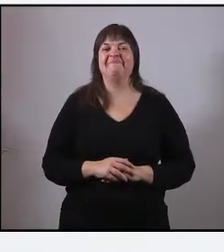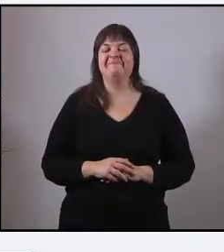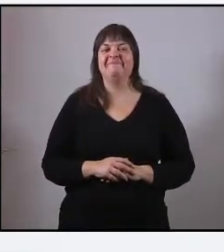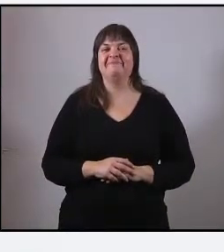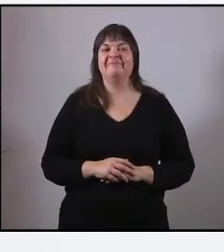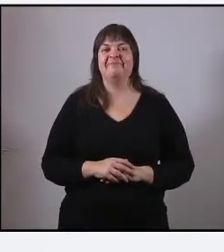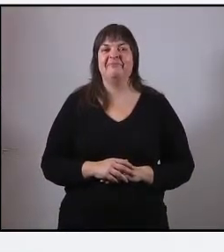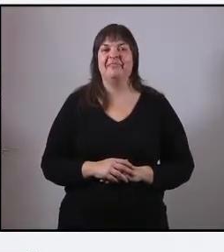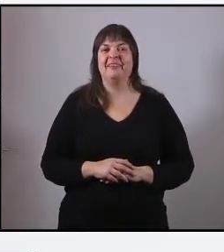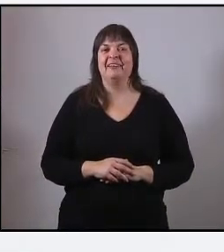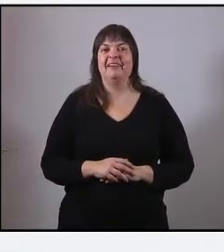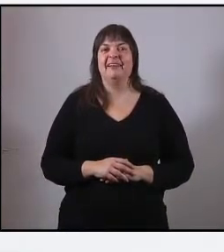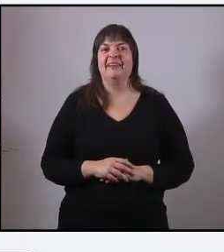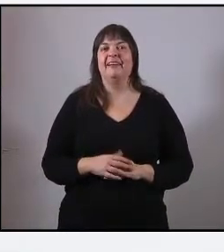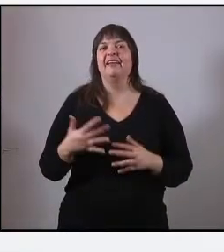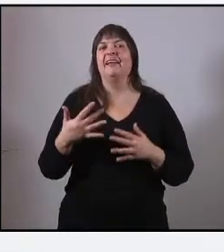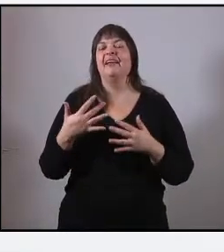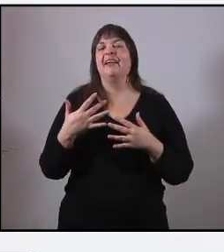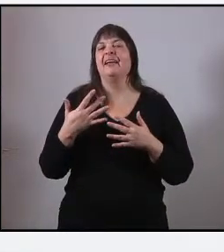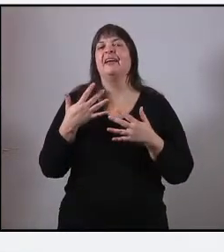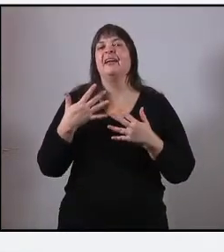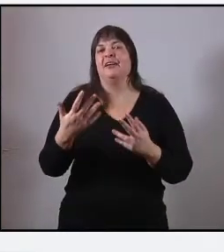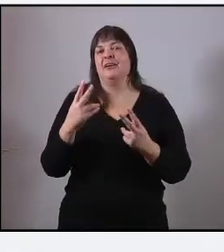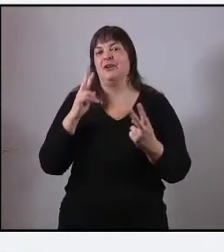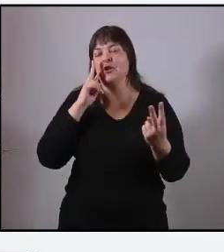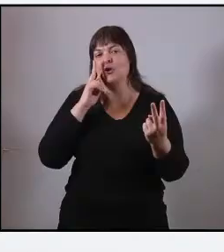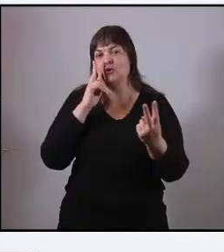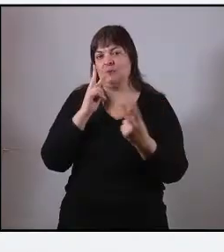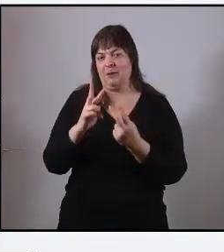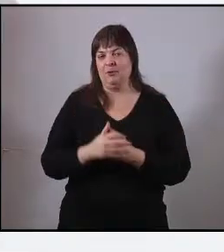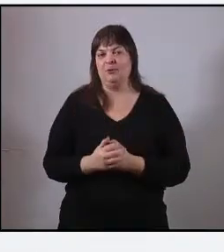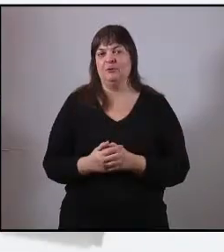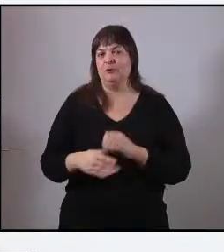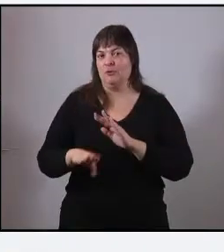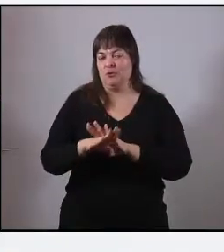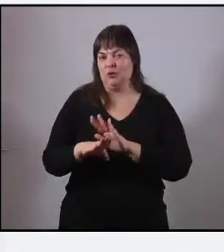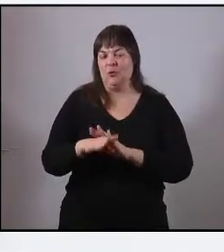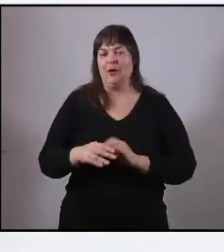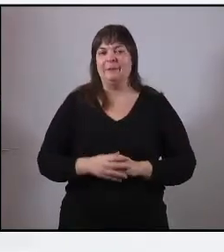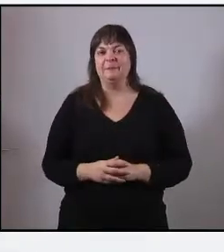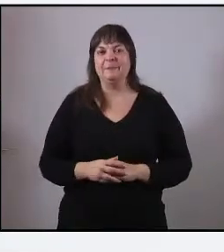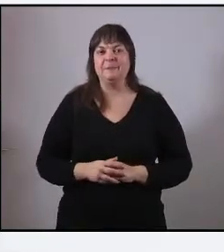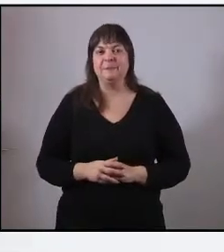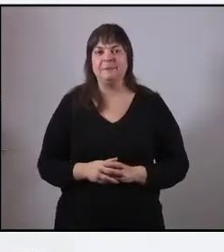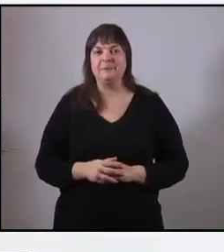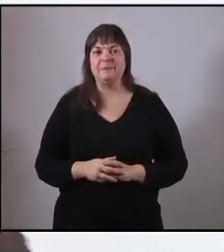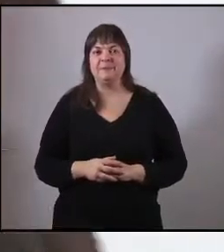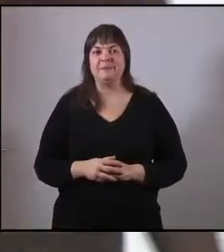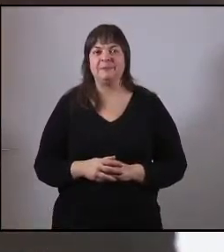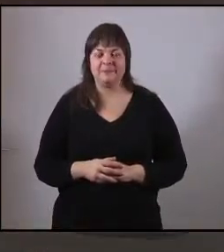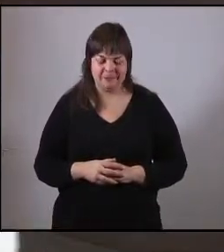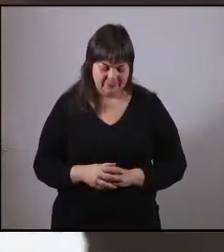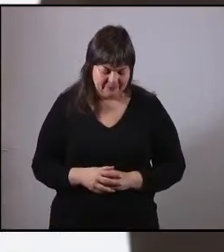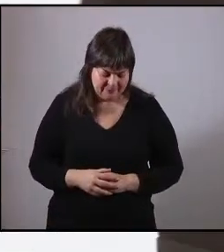No. Que viene, que seguimos. Muchísimas gracias. Gracias.